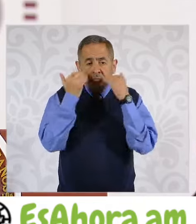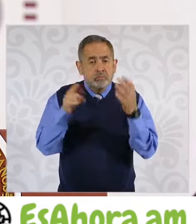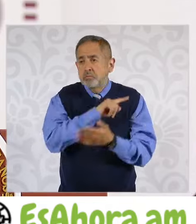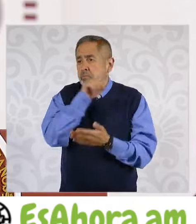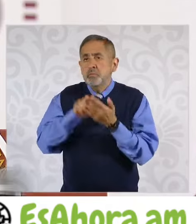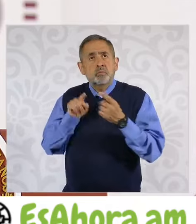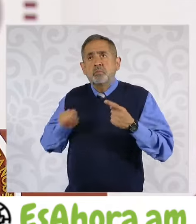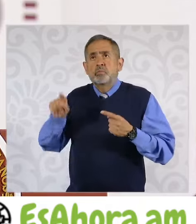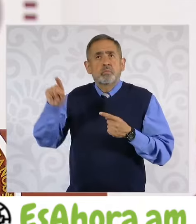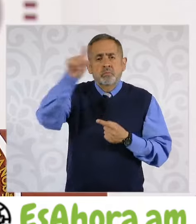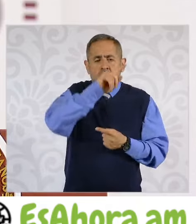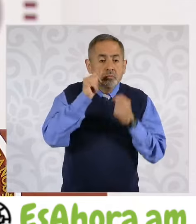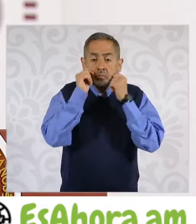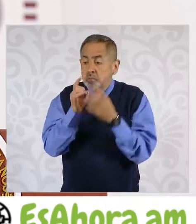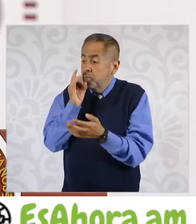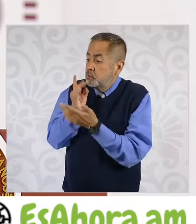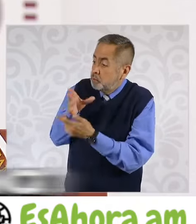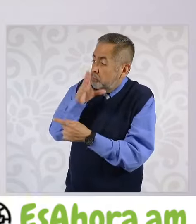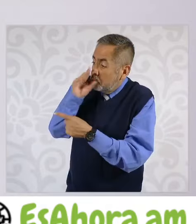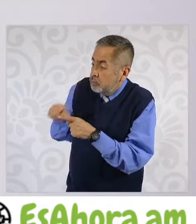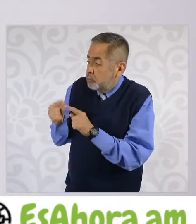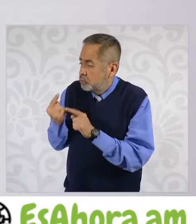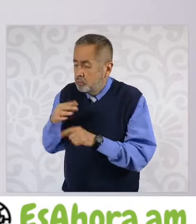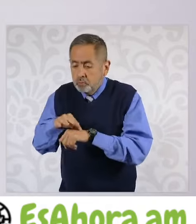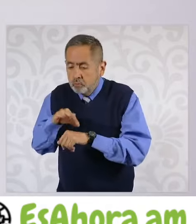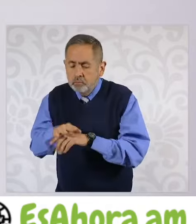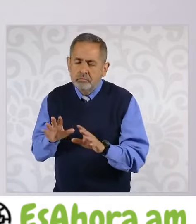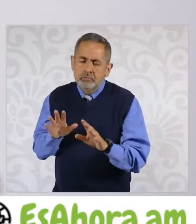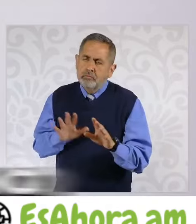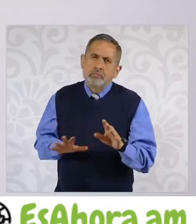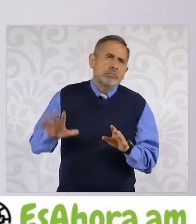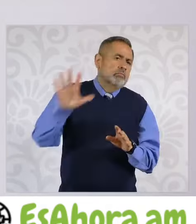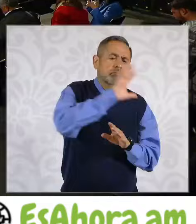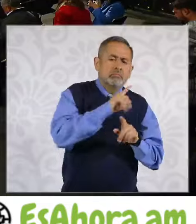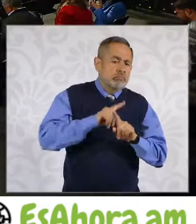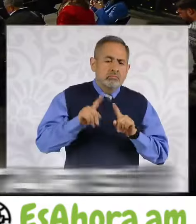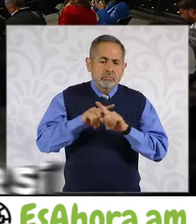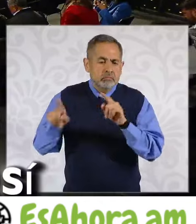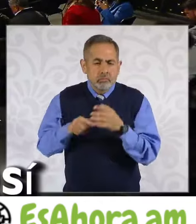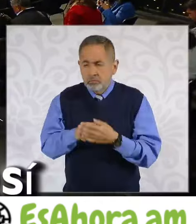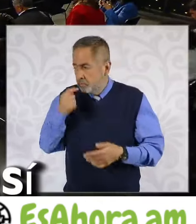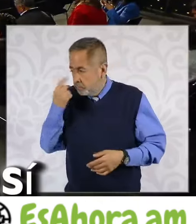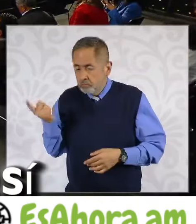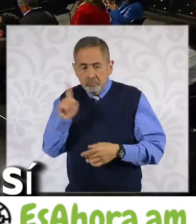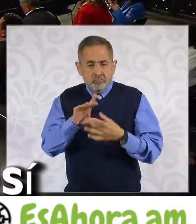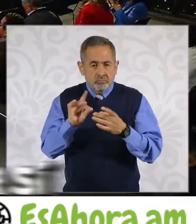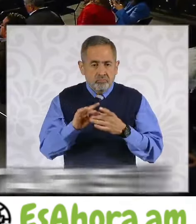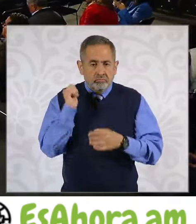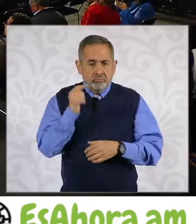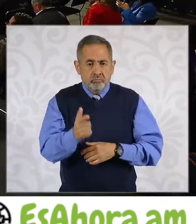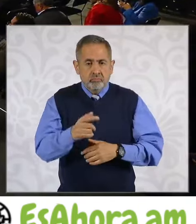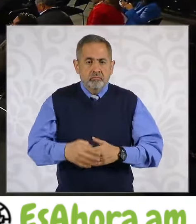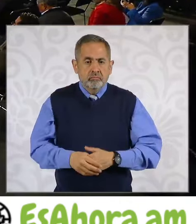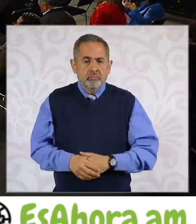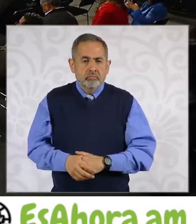lugar a donde uno va a estudiar. Okay. Pero bueno, no sé si quieras comentar.